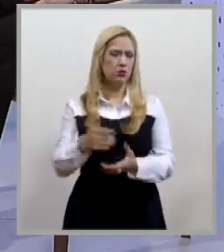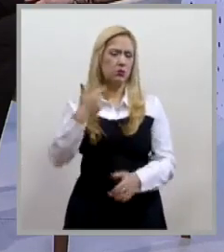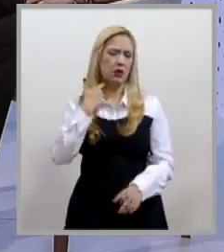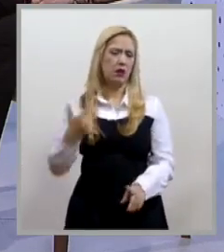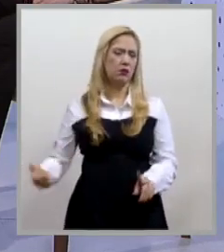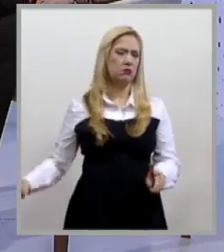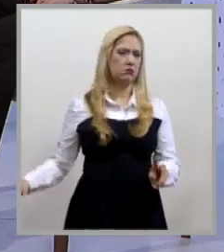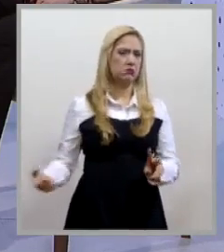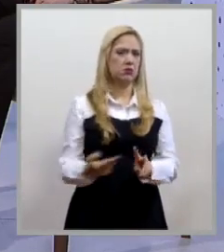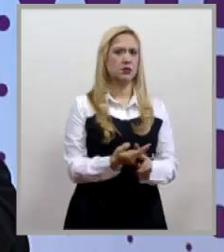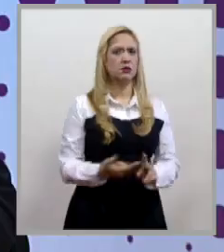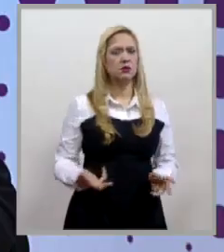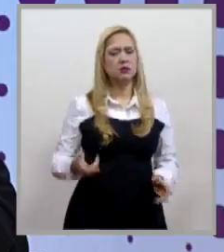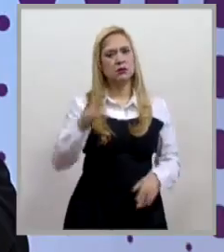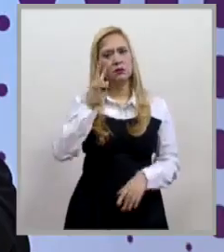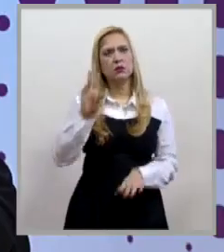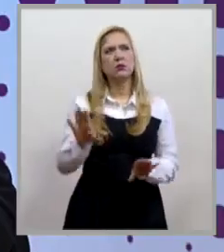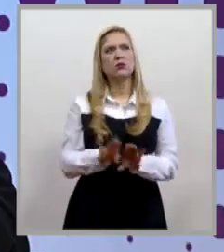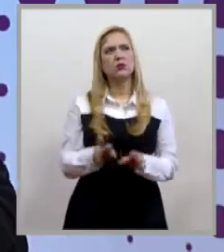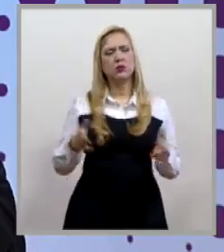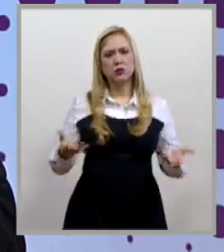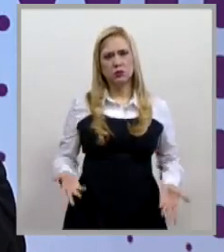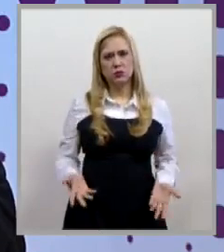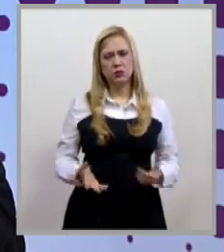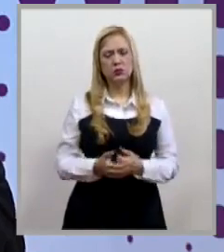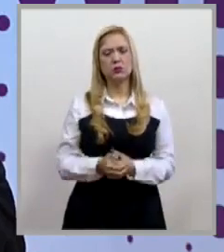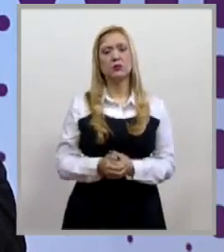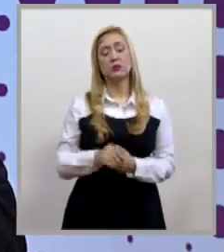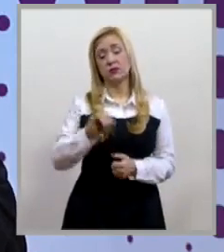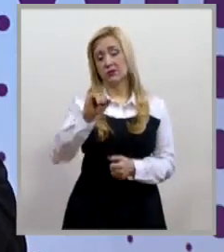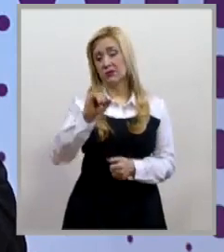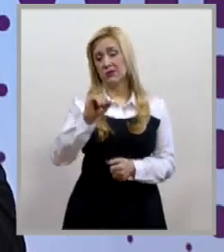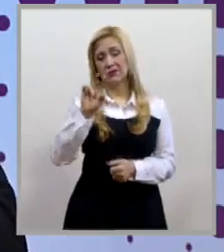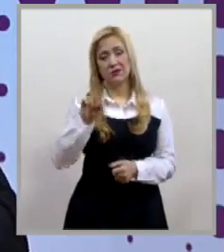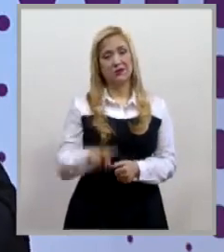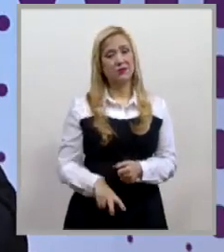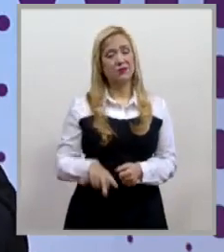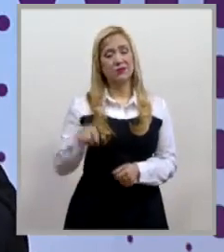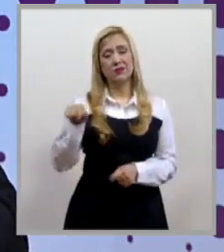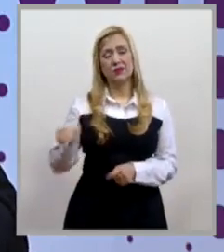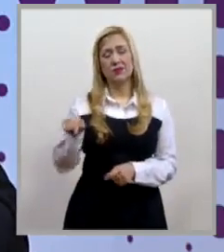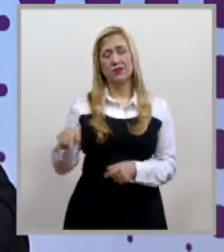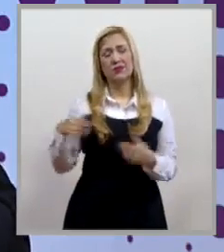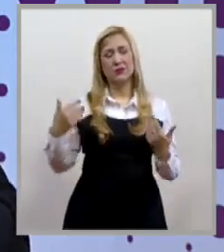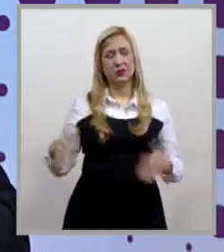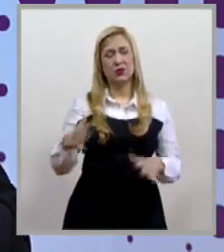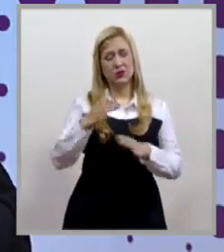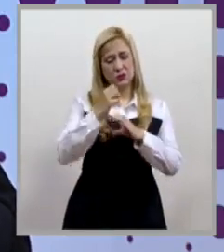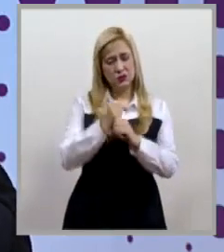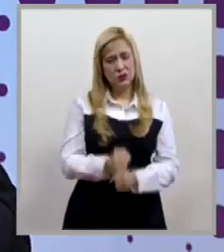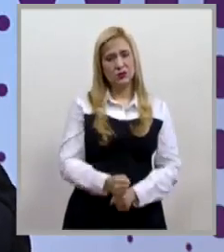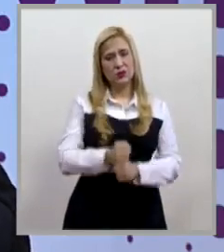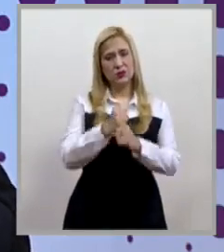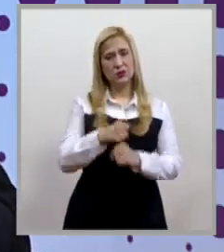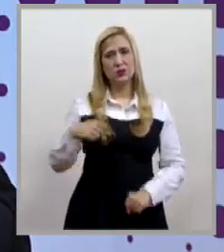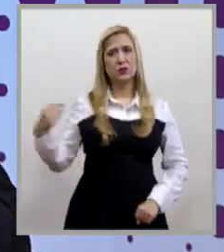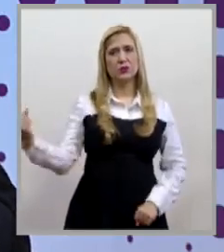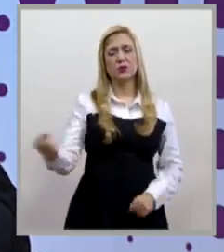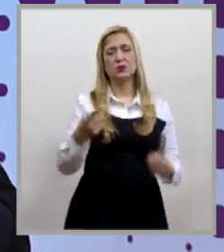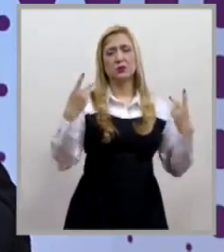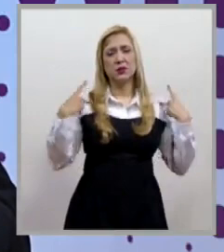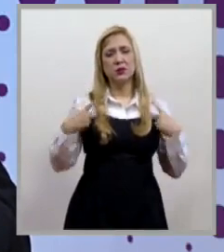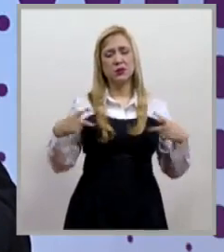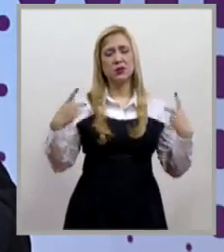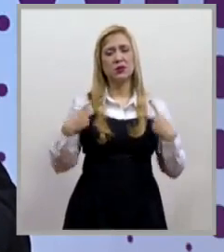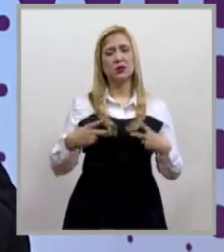para abordar temas como el feminicidio? Claro, pues se trata de un flagelo que está afectando a la sociedad en su